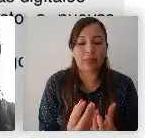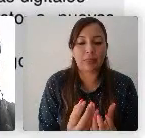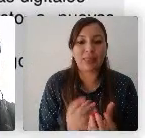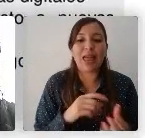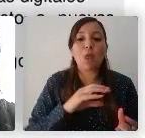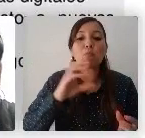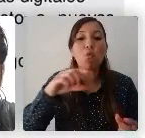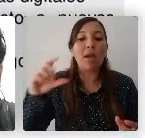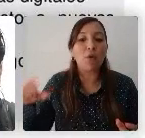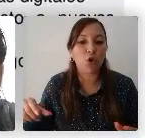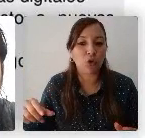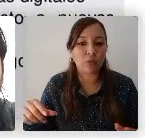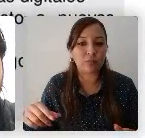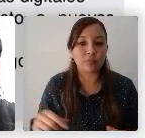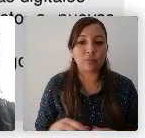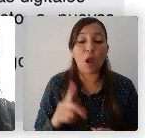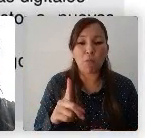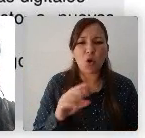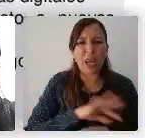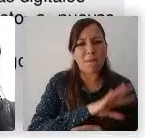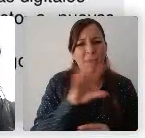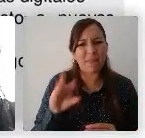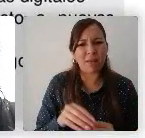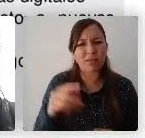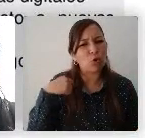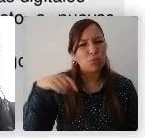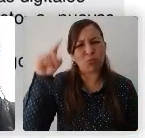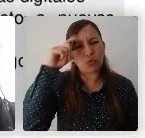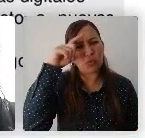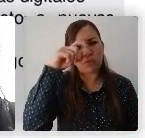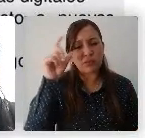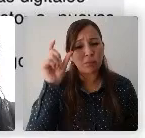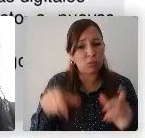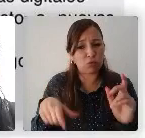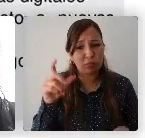estado atravesando momentos difíciles, pero también muchos de nuestros compatriotas,